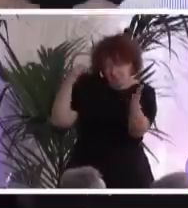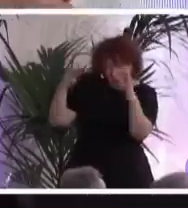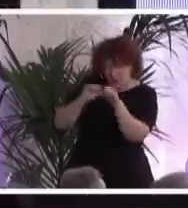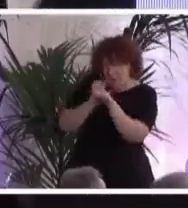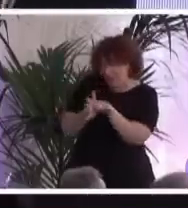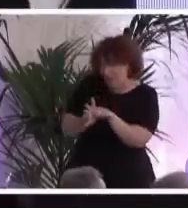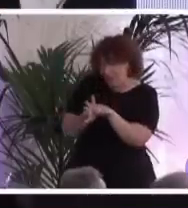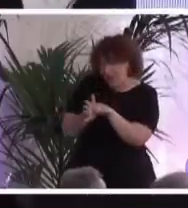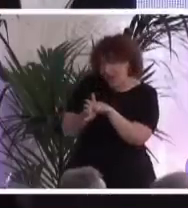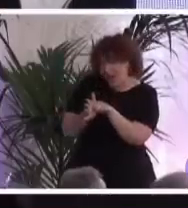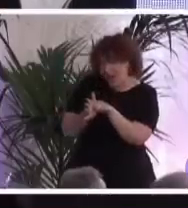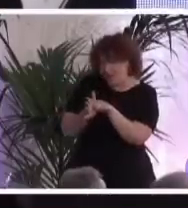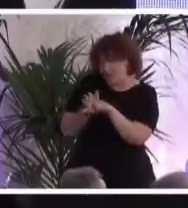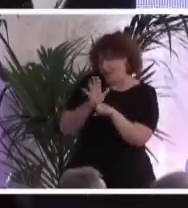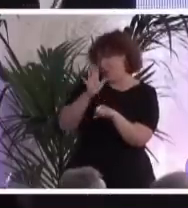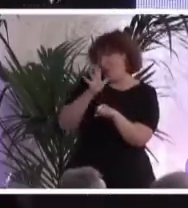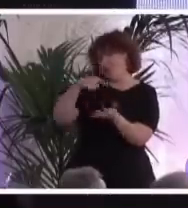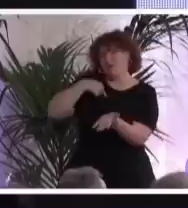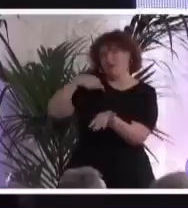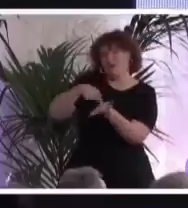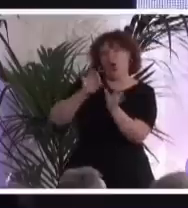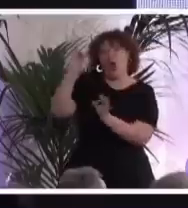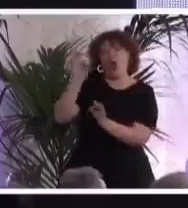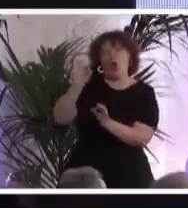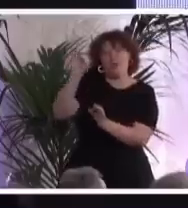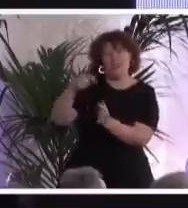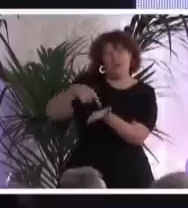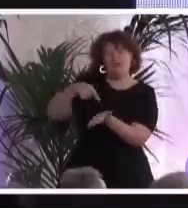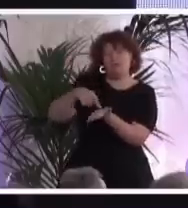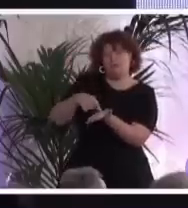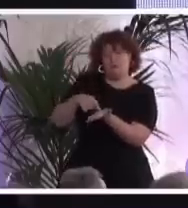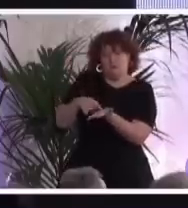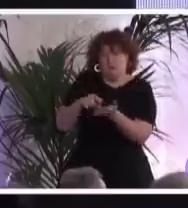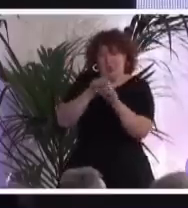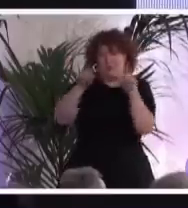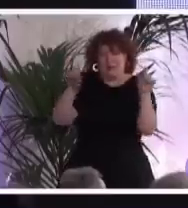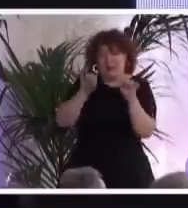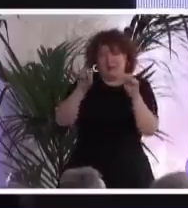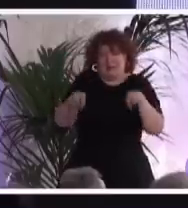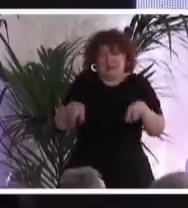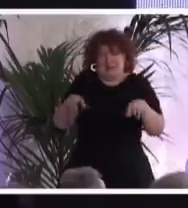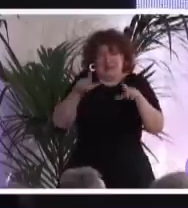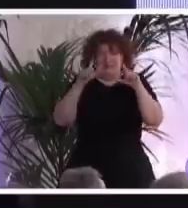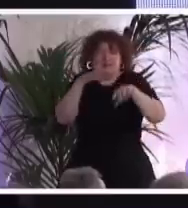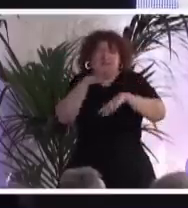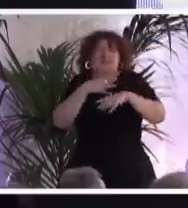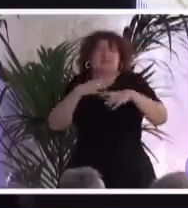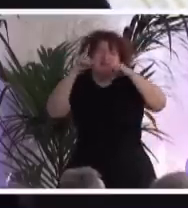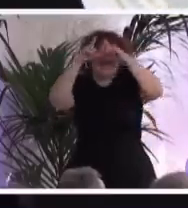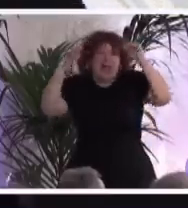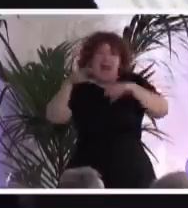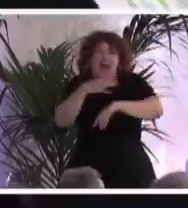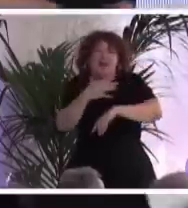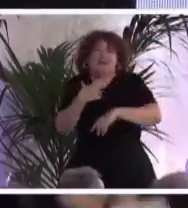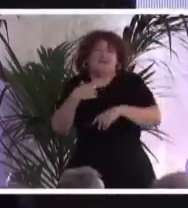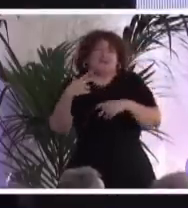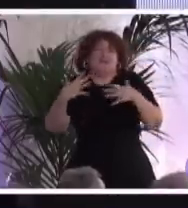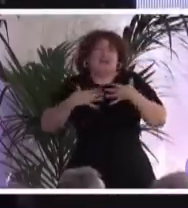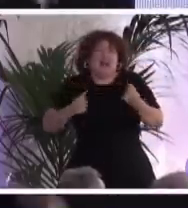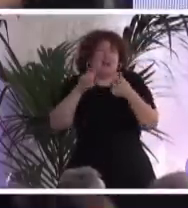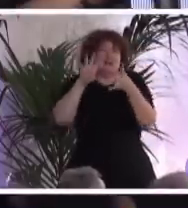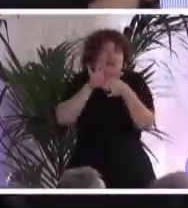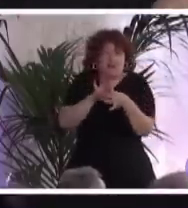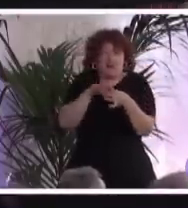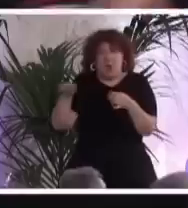como comisionista de una empresa que no tiene nada que ver con los sanitario y que contrata con el gobierno de su hermana